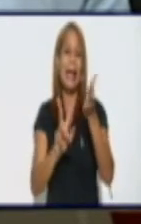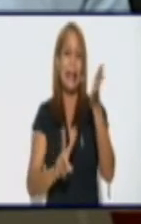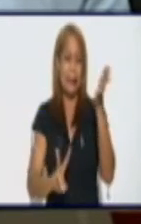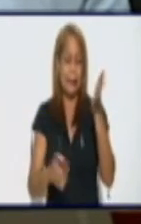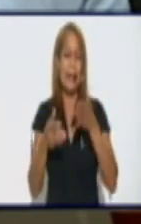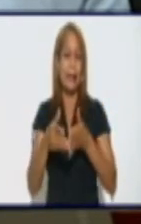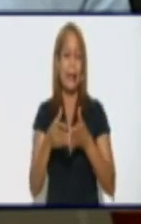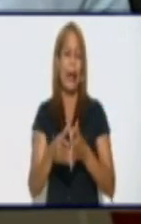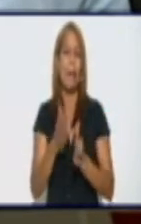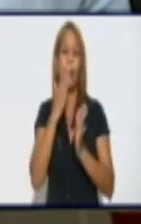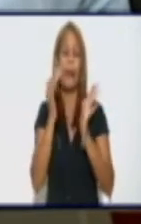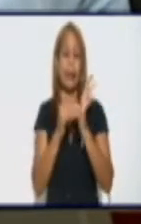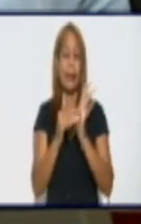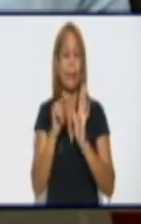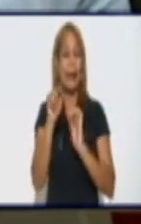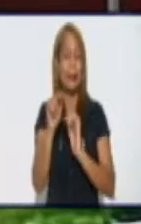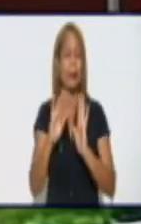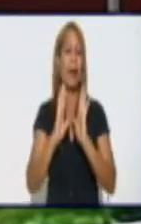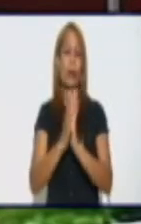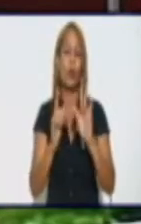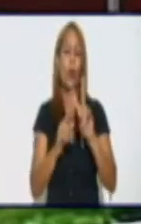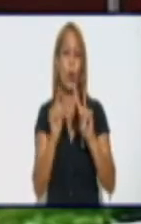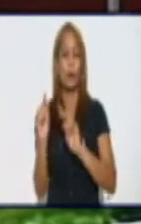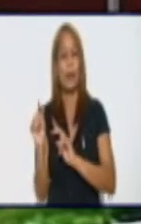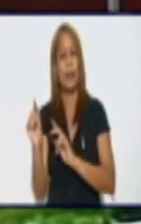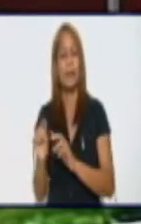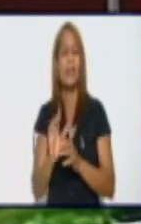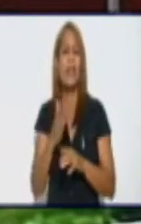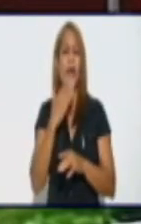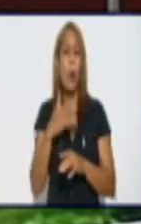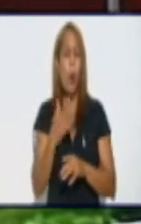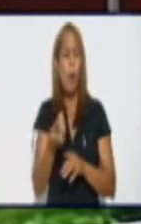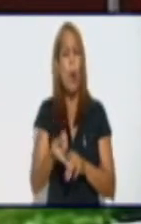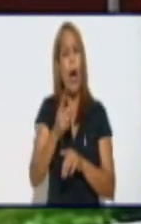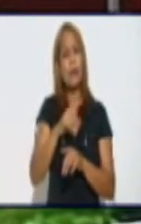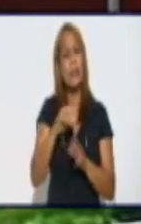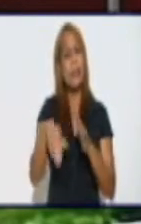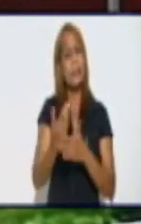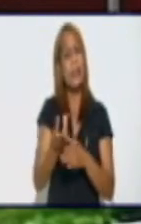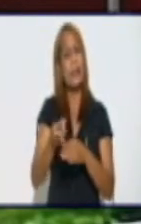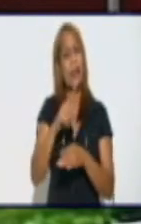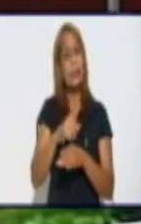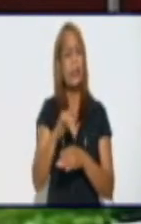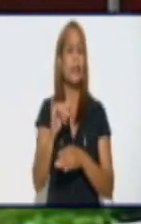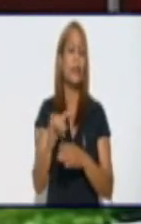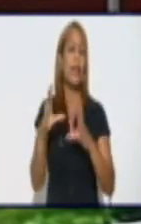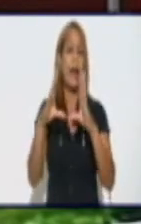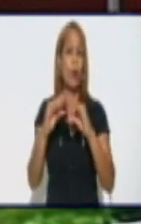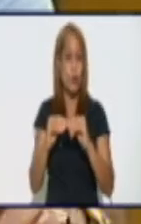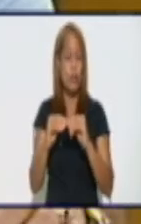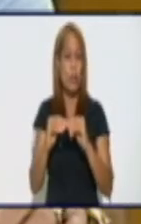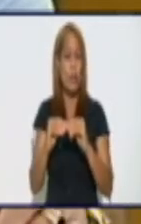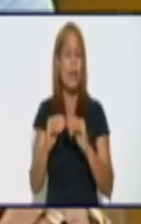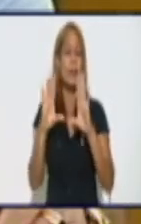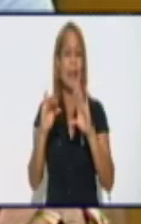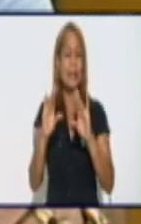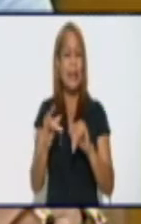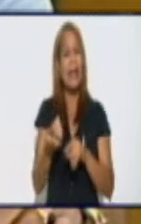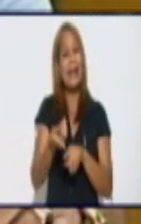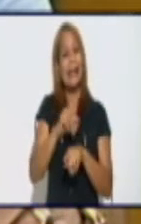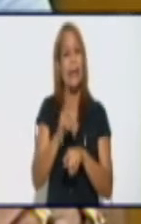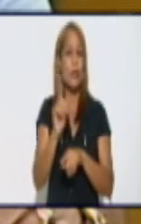los televidentes la provincia cómo se comportó el día de ayer la tarde y la noche como ha ido transcurriendo la mañana de hoy bueno decir que ayer no hubo ninguna